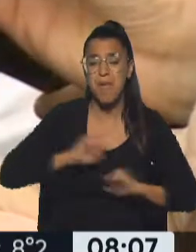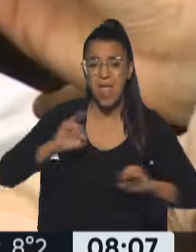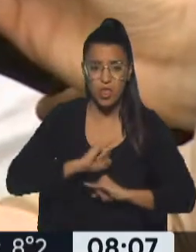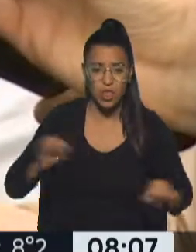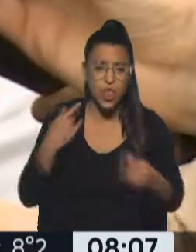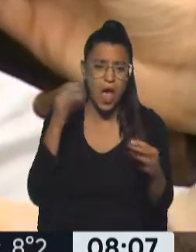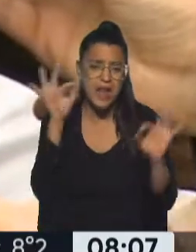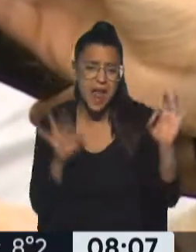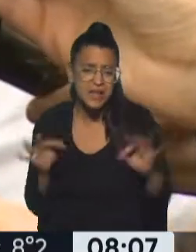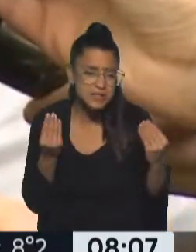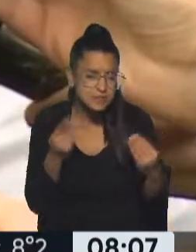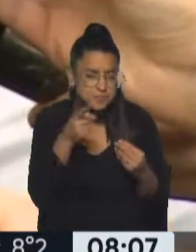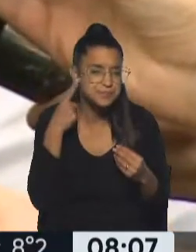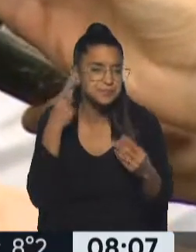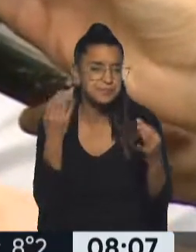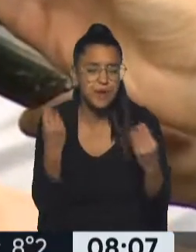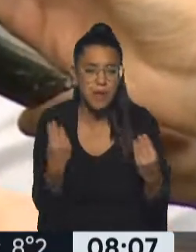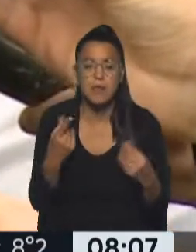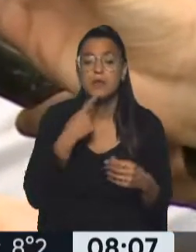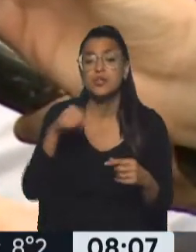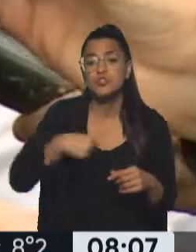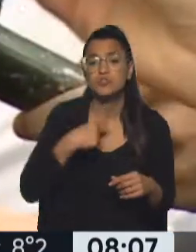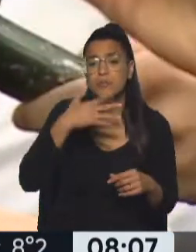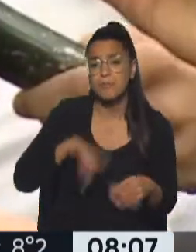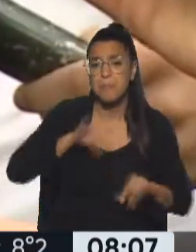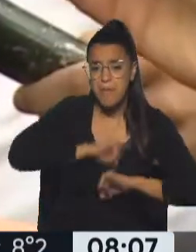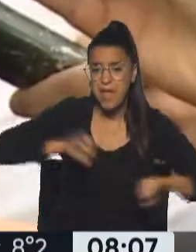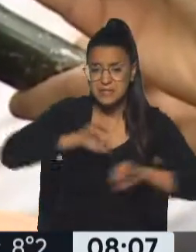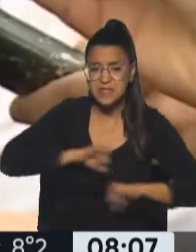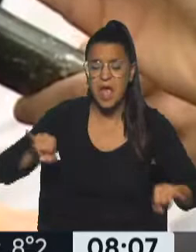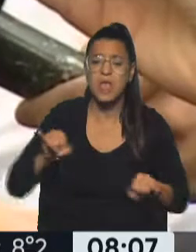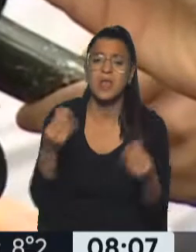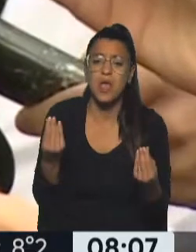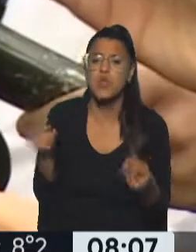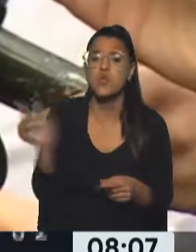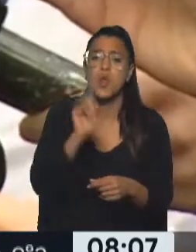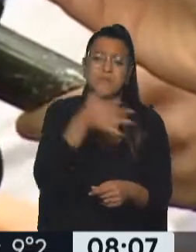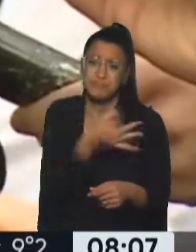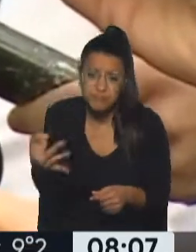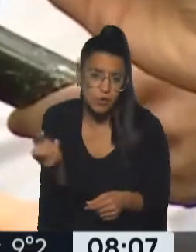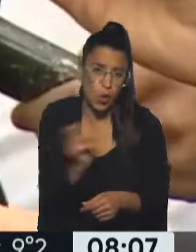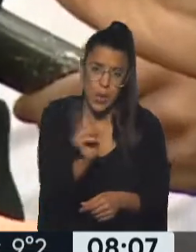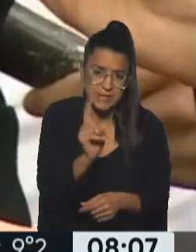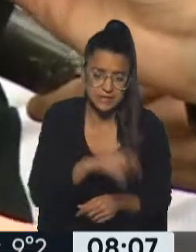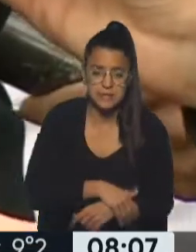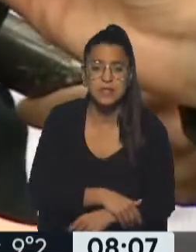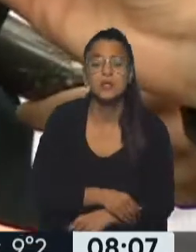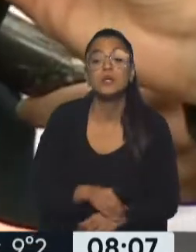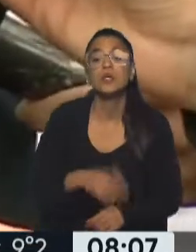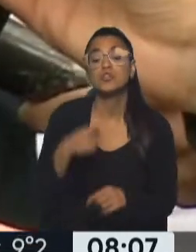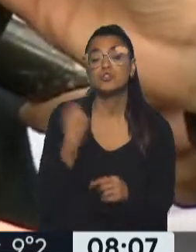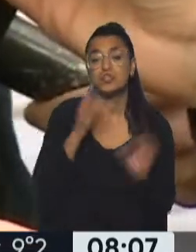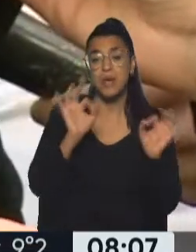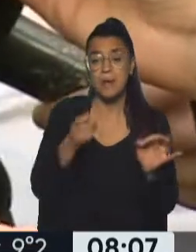justamente de la situación? Entiendo que estos mensajes que han visto por los medios no son correctos. Entendemos que si existe secreto